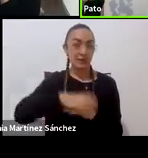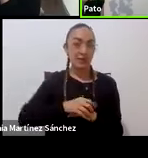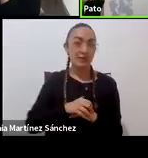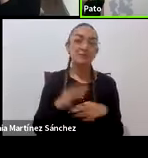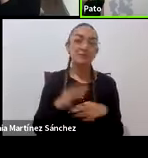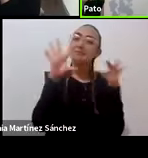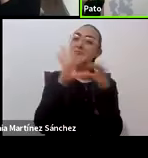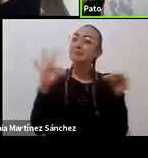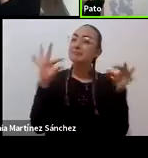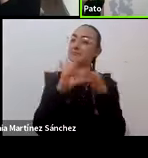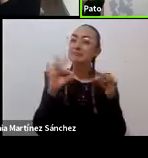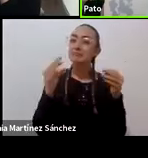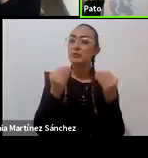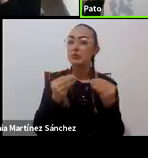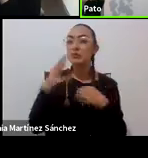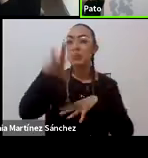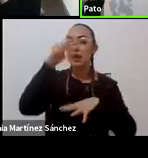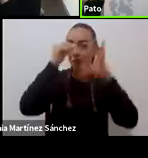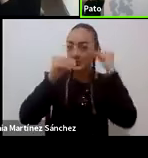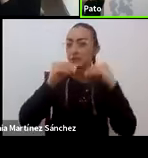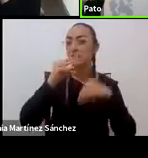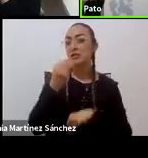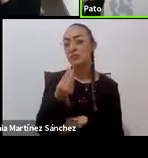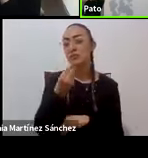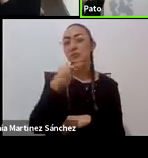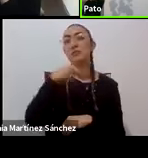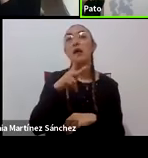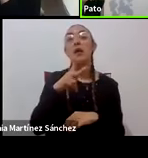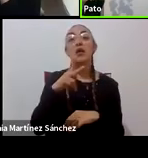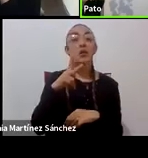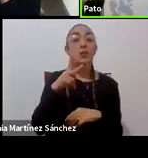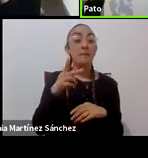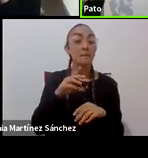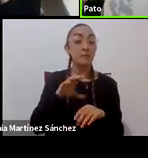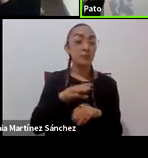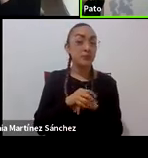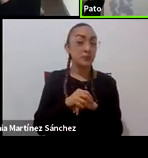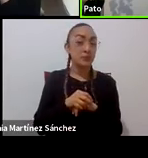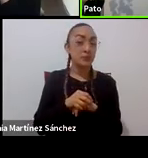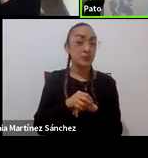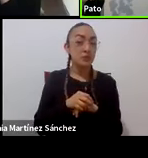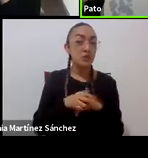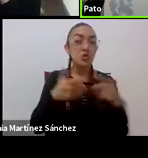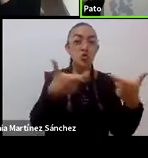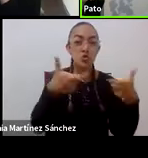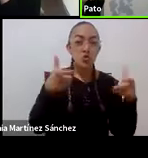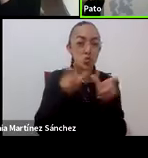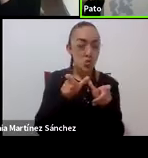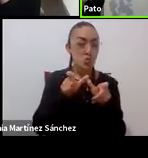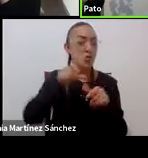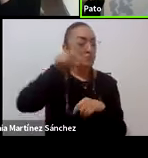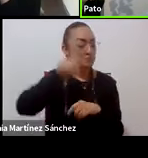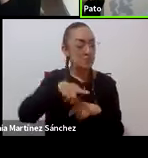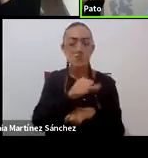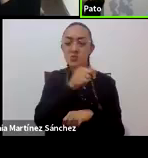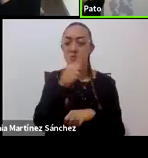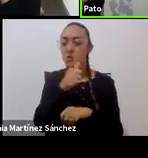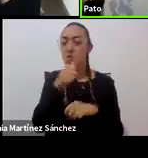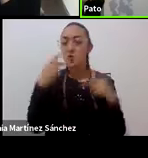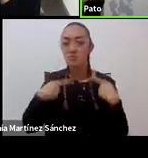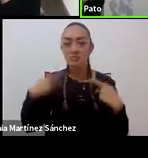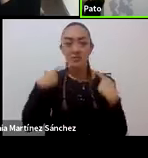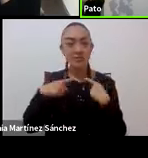muchos aprendizajes, pero en la reflexión colectiva que uno más o menos fue haciendo con otra gente que te